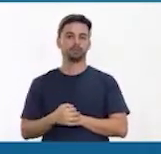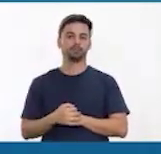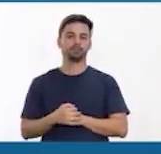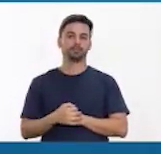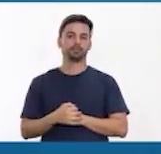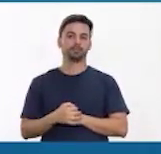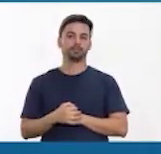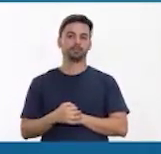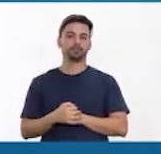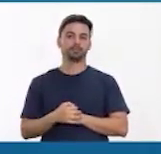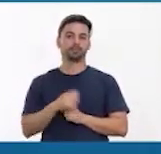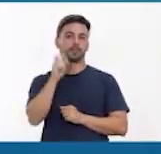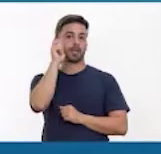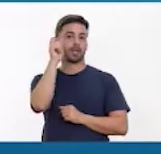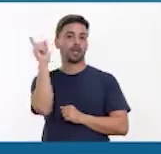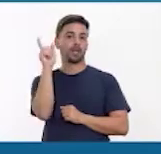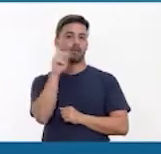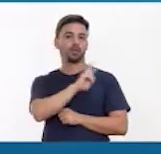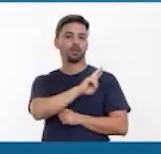XIX.